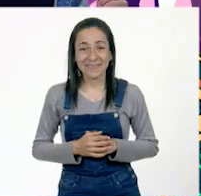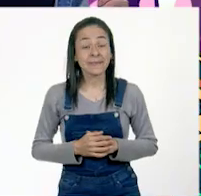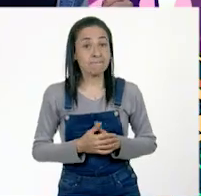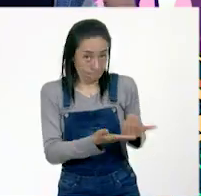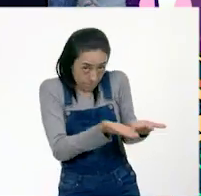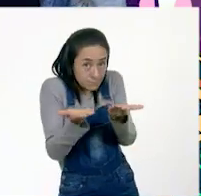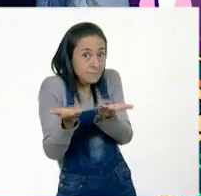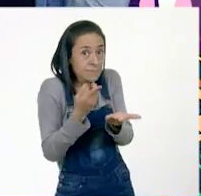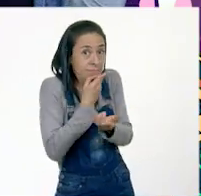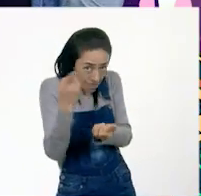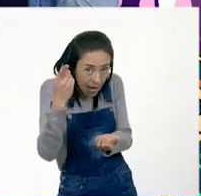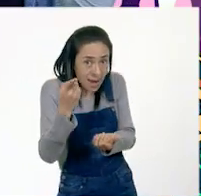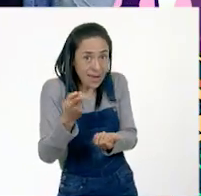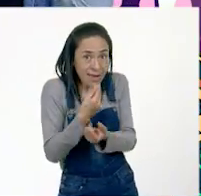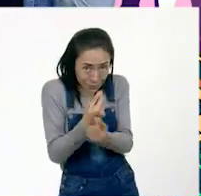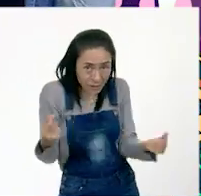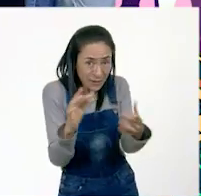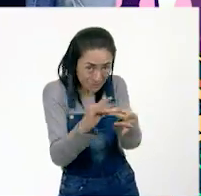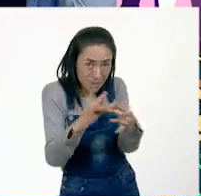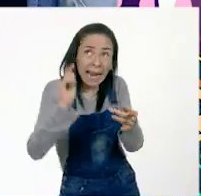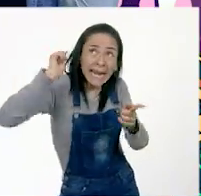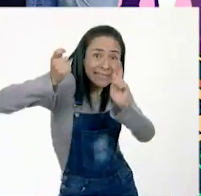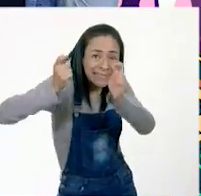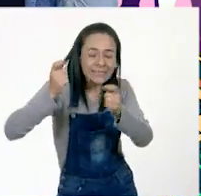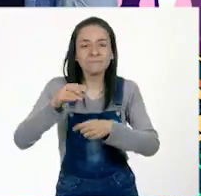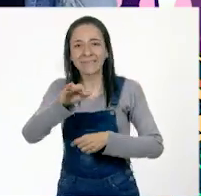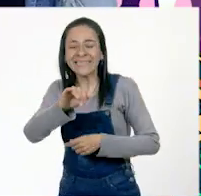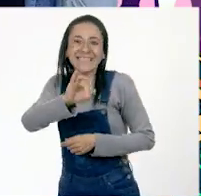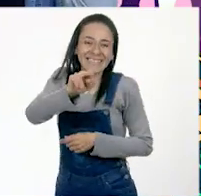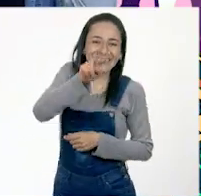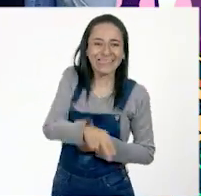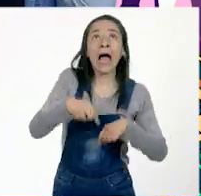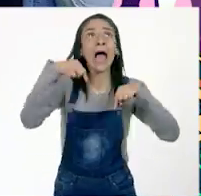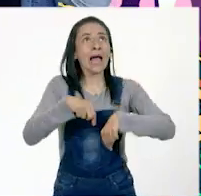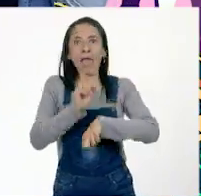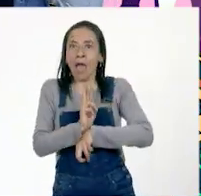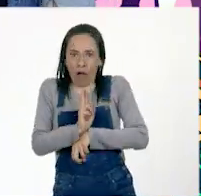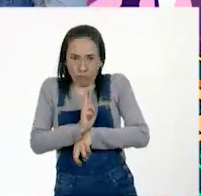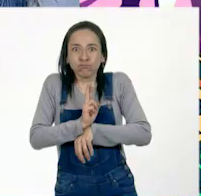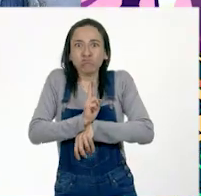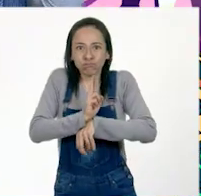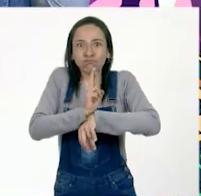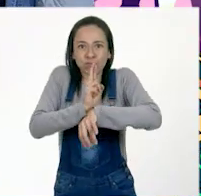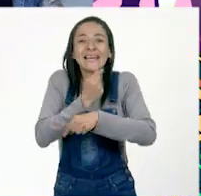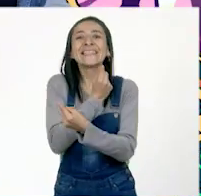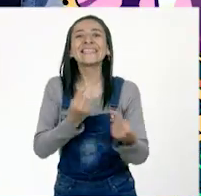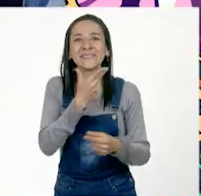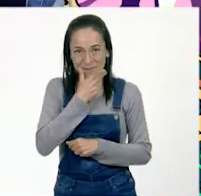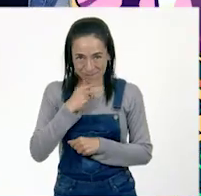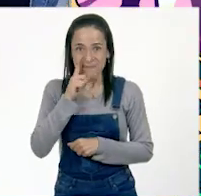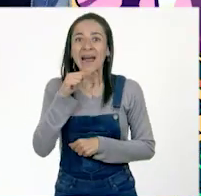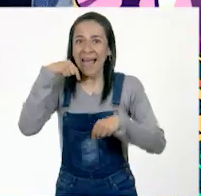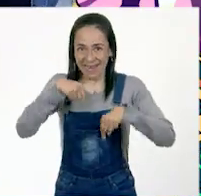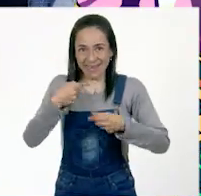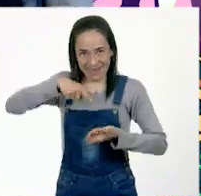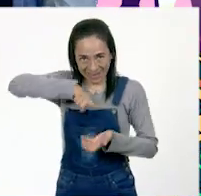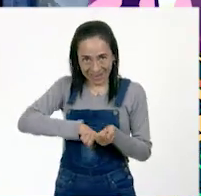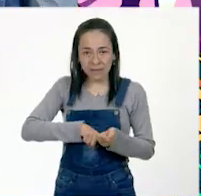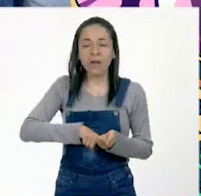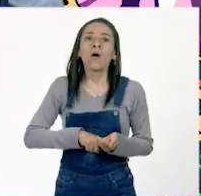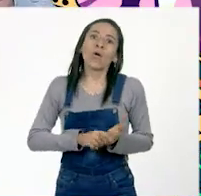¡Reporta! ¡Reporta a los niños! Sí, estamos ahorita en la nave, niñas y niños, en la nave Sujuy. Y después de librar exitosamente la lluvia de